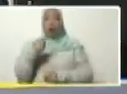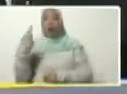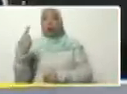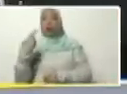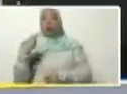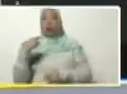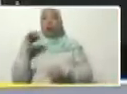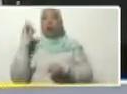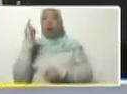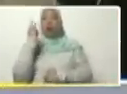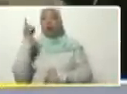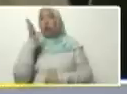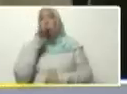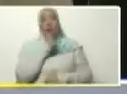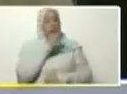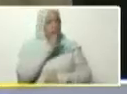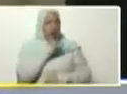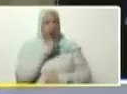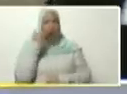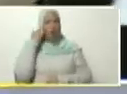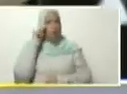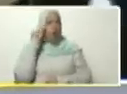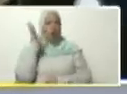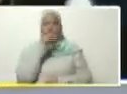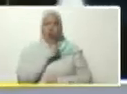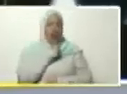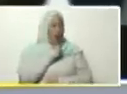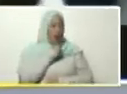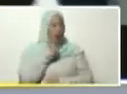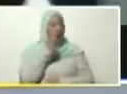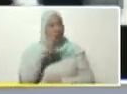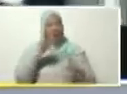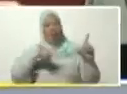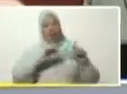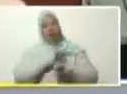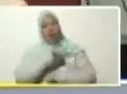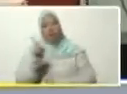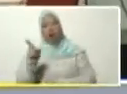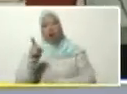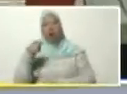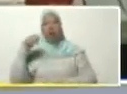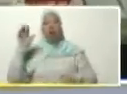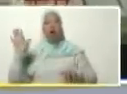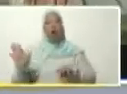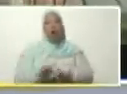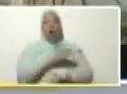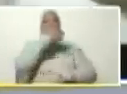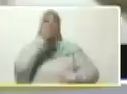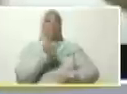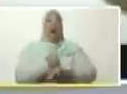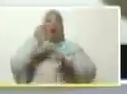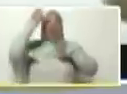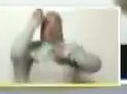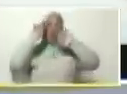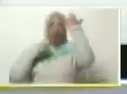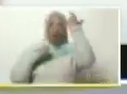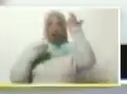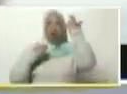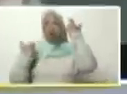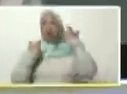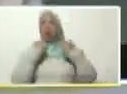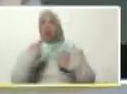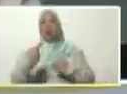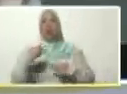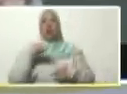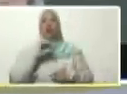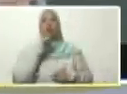redes sociales, salieron a acusar al comandante Chávez, a llamarlo criminal. Cometieron ellos